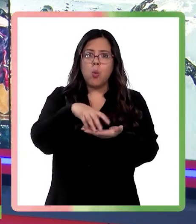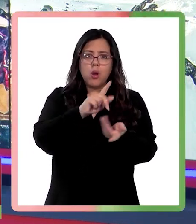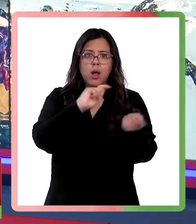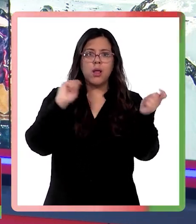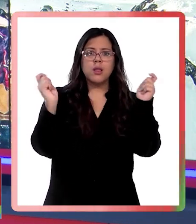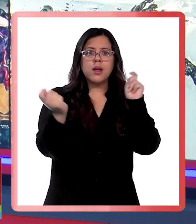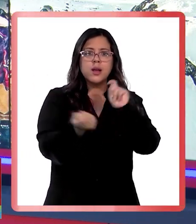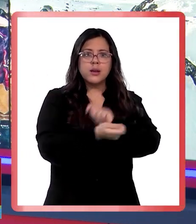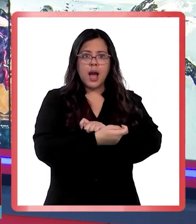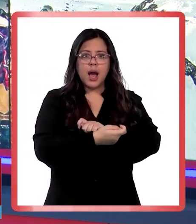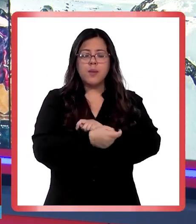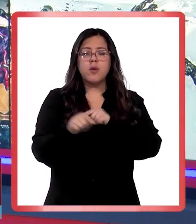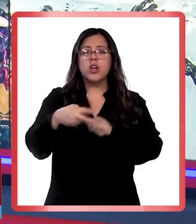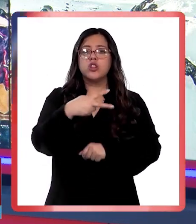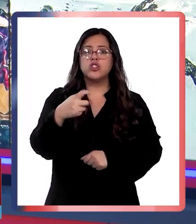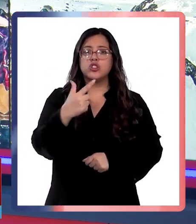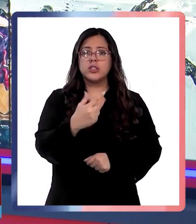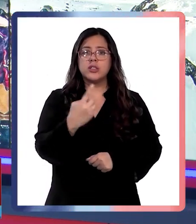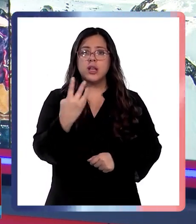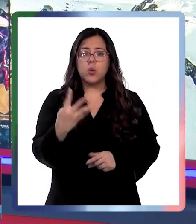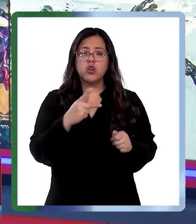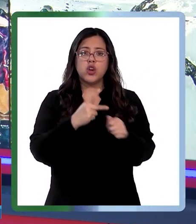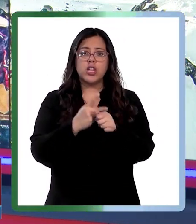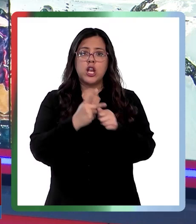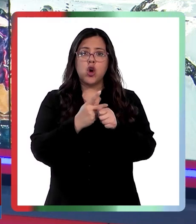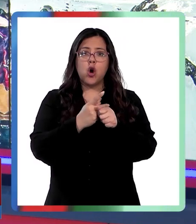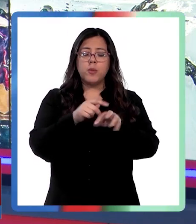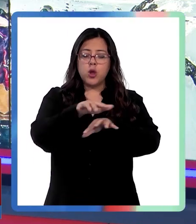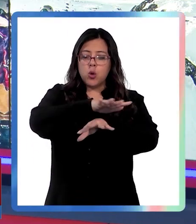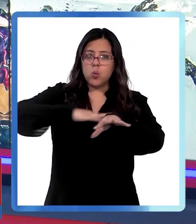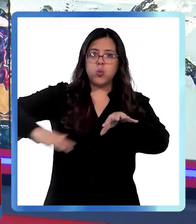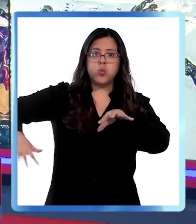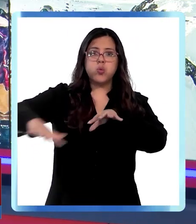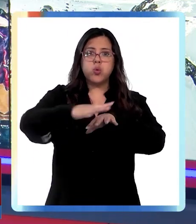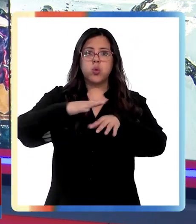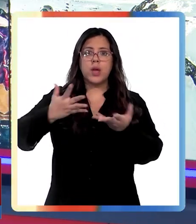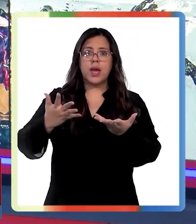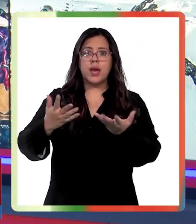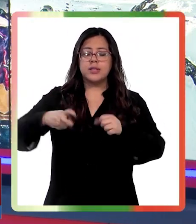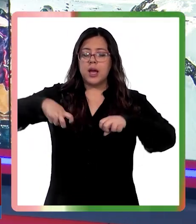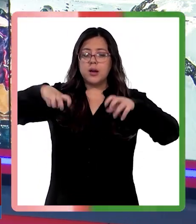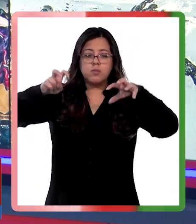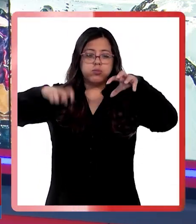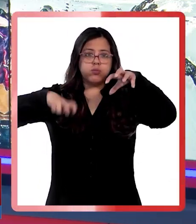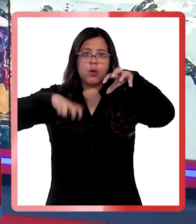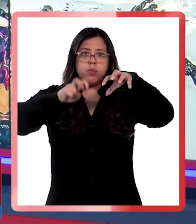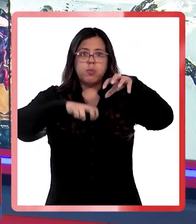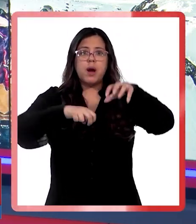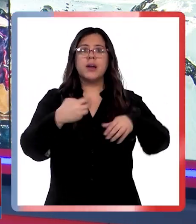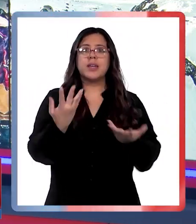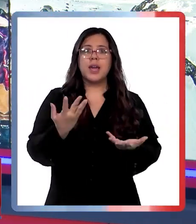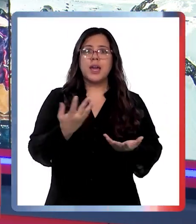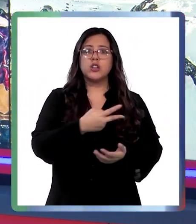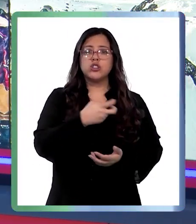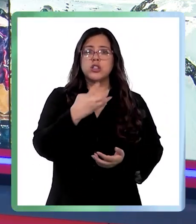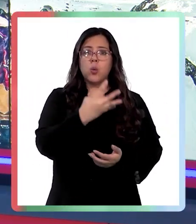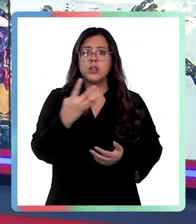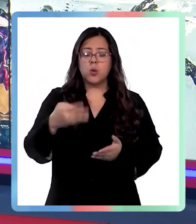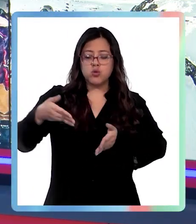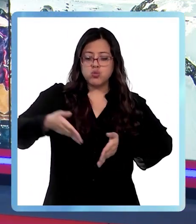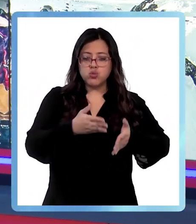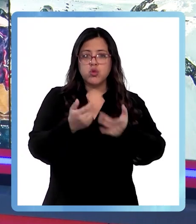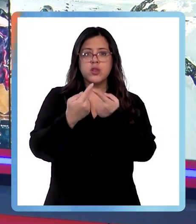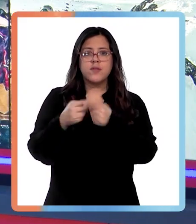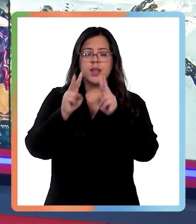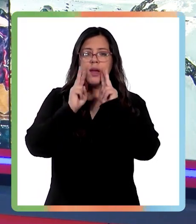capital del trekking del país. Poseen 274 kilómetros totales de senderos, distribuidos en más de 44